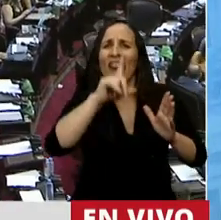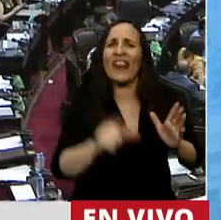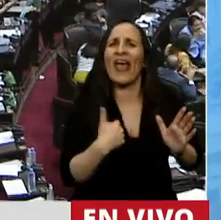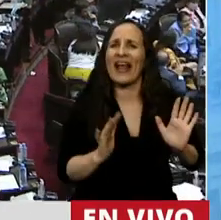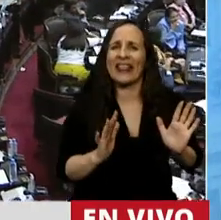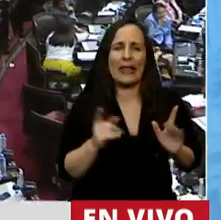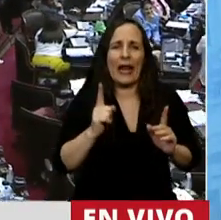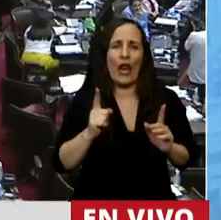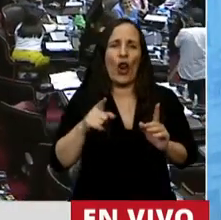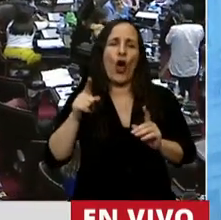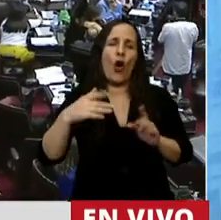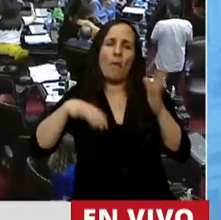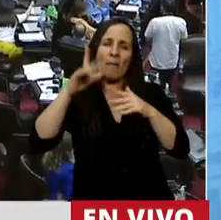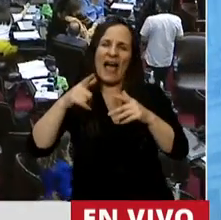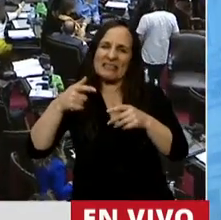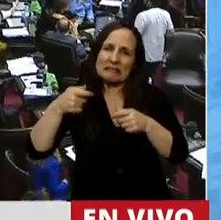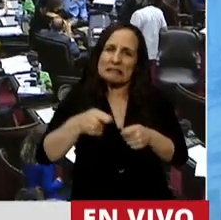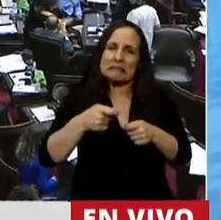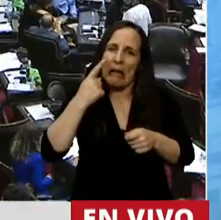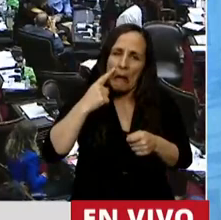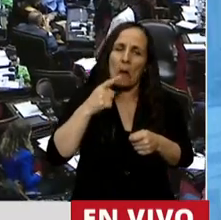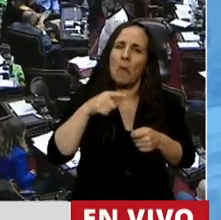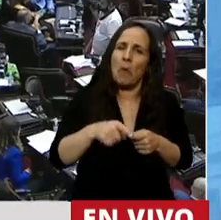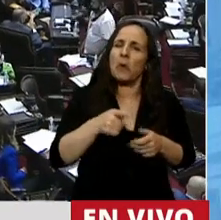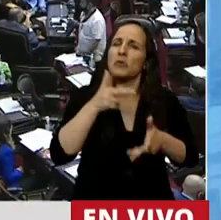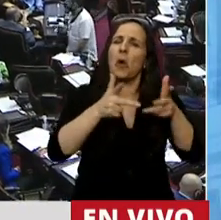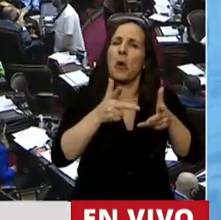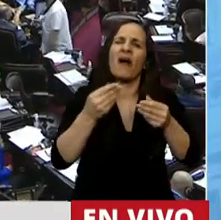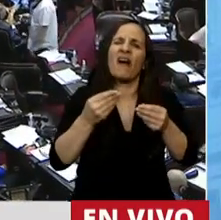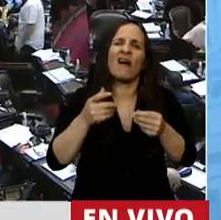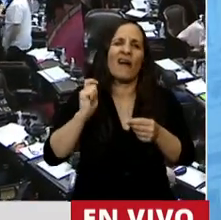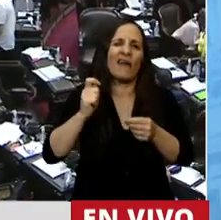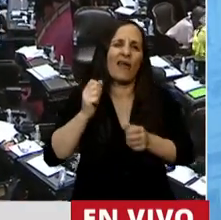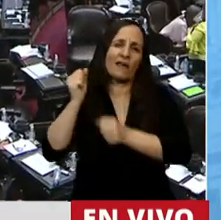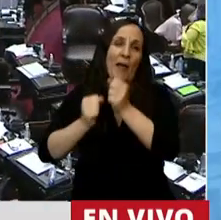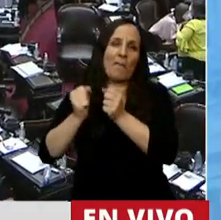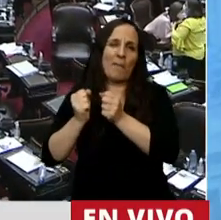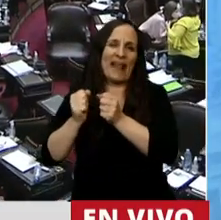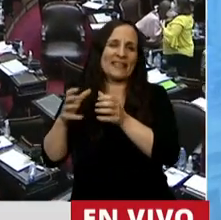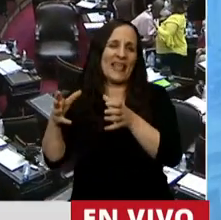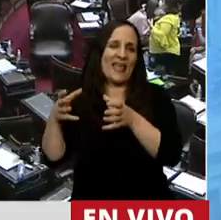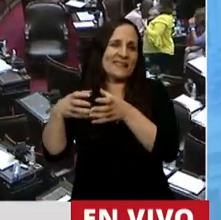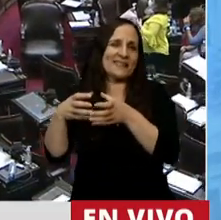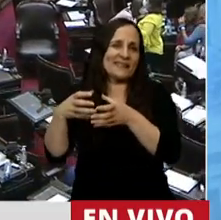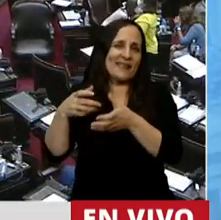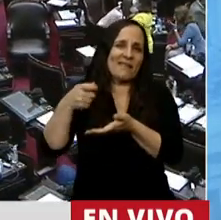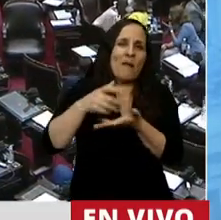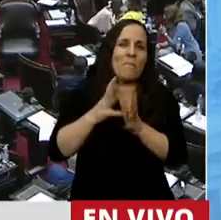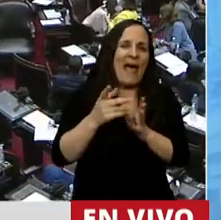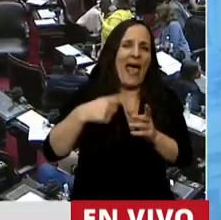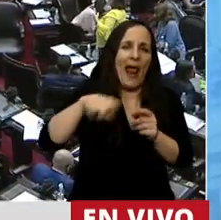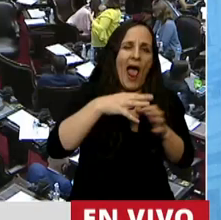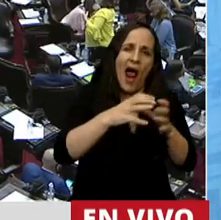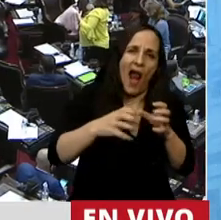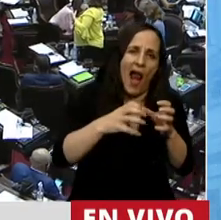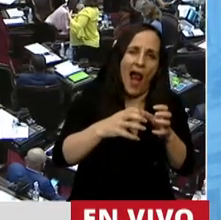global impuesta, ideologizada y financiada lamentablemente por empresas que lucran con la muerte. Y estamos